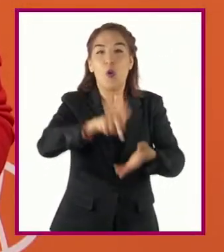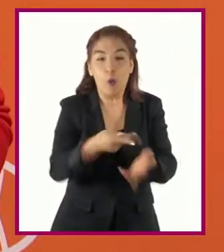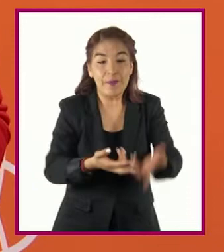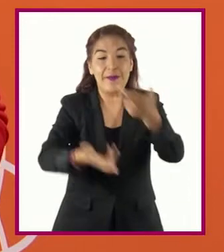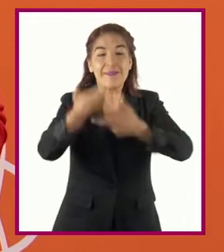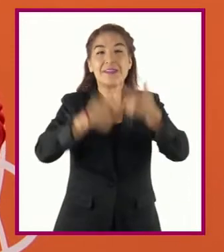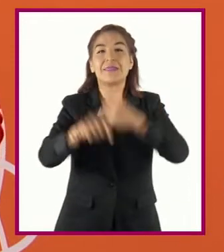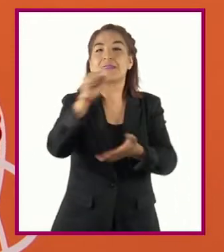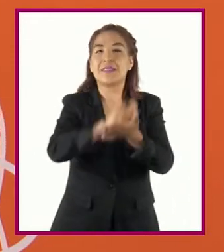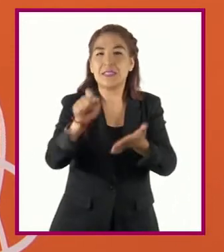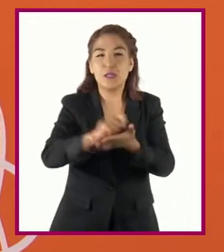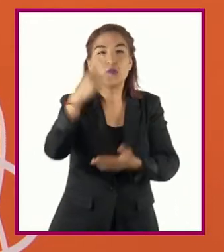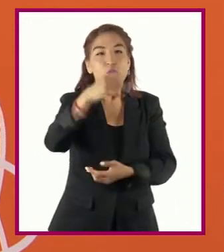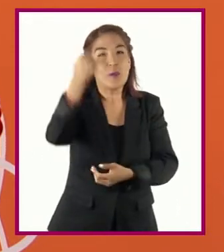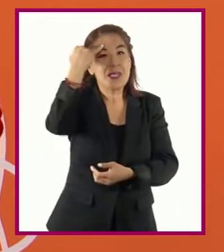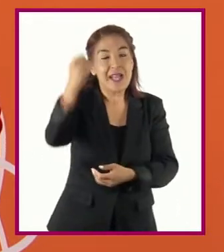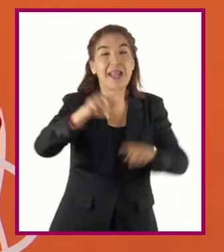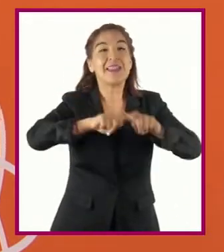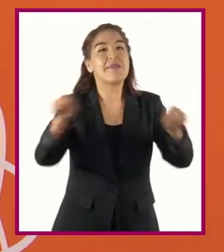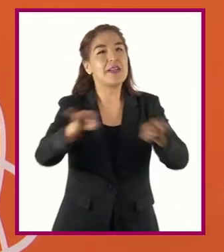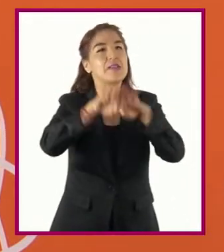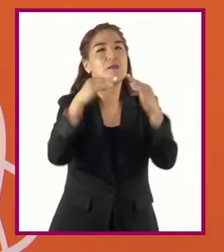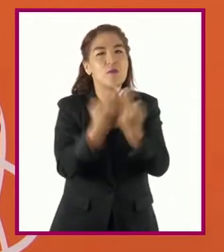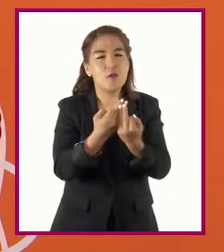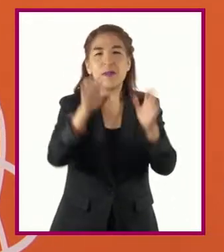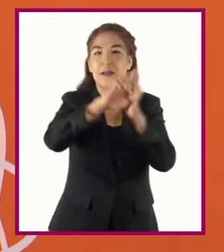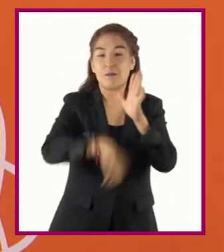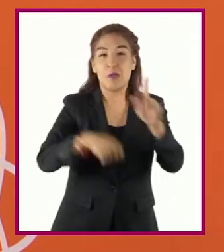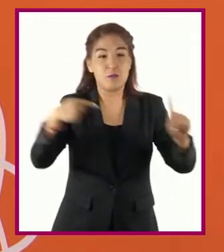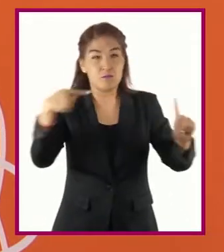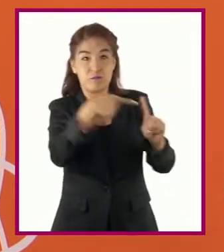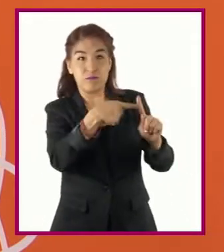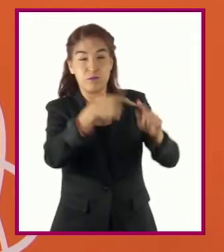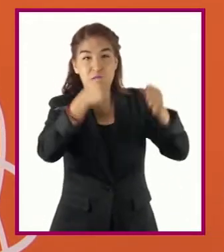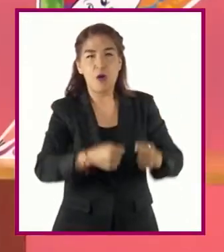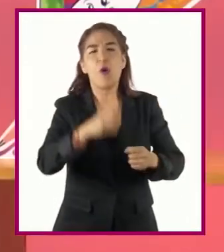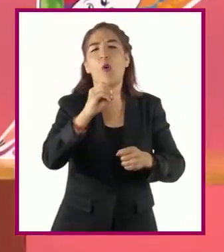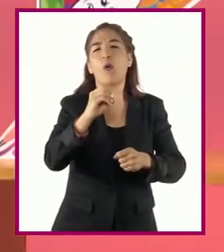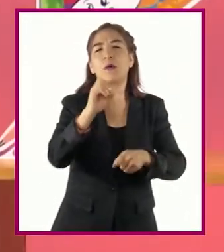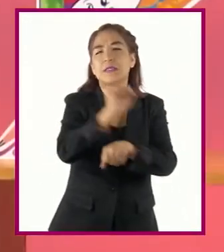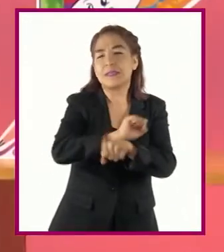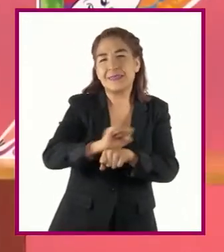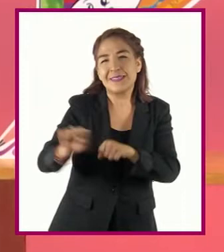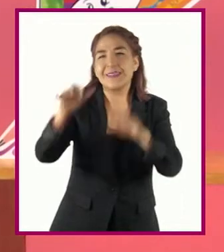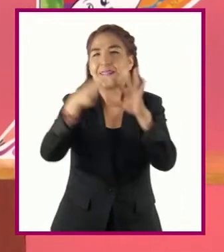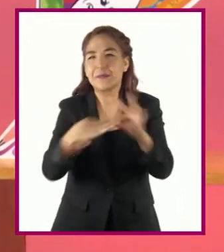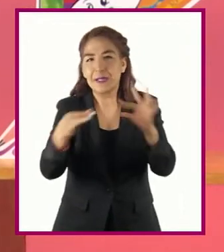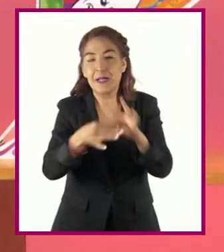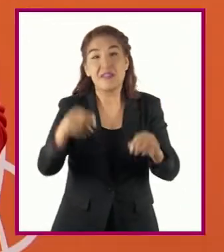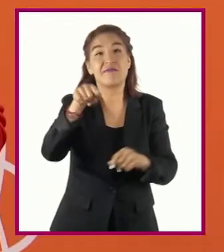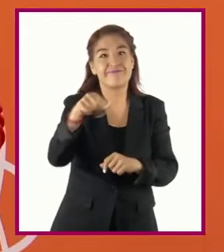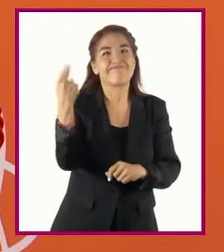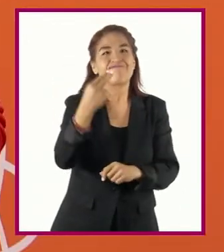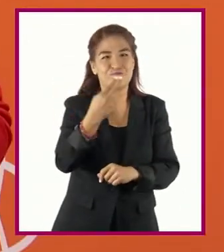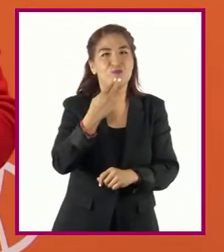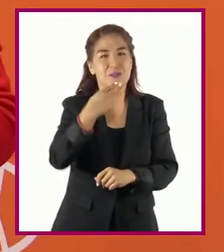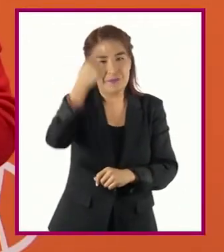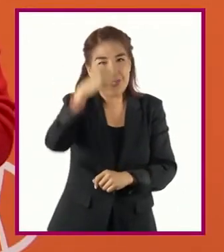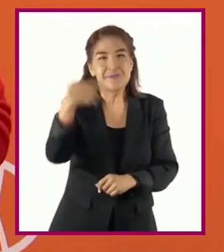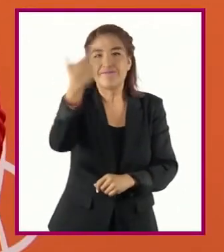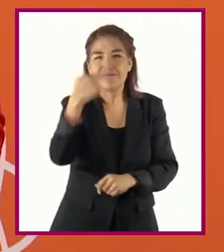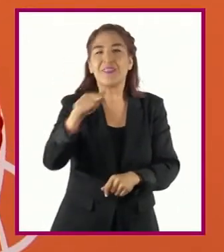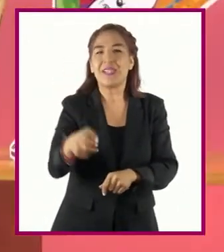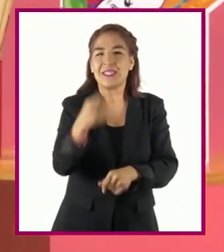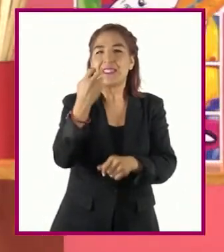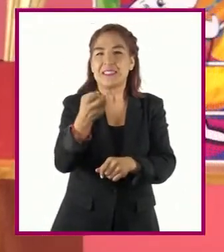reescribir una idea en diferente forma, ya sea más directa o más sencilla, y resulta muy útil para analizar los